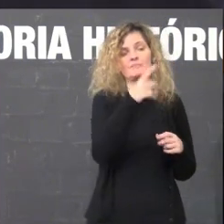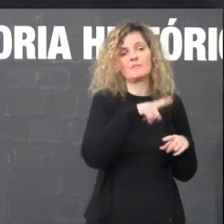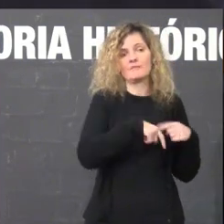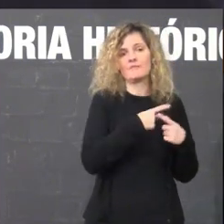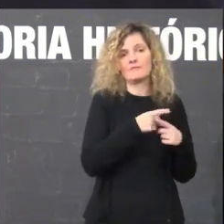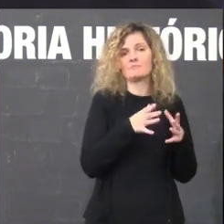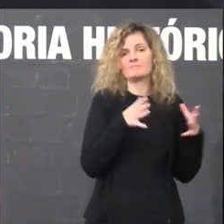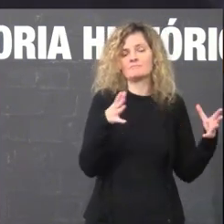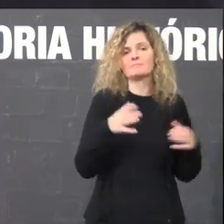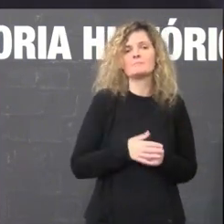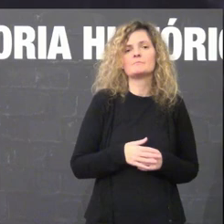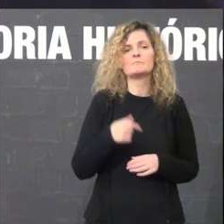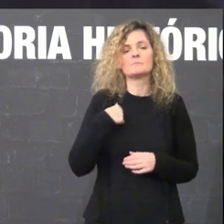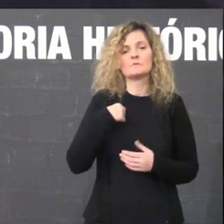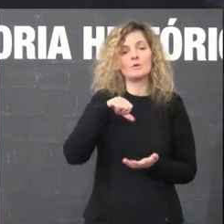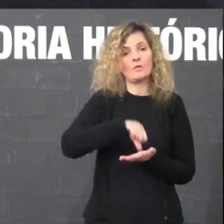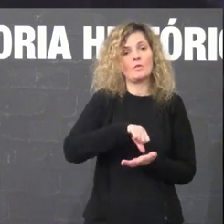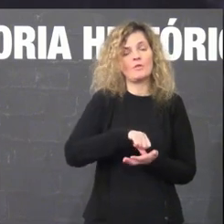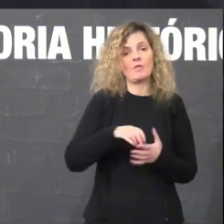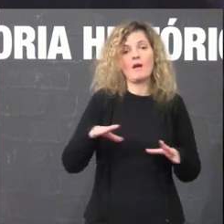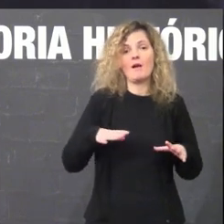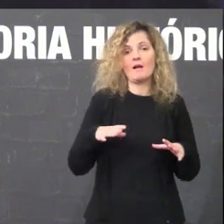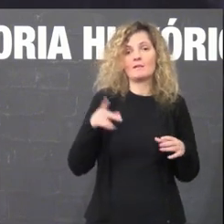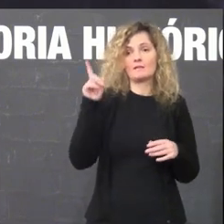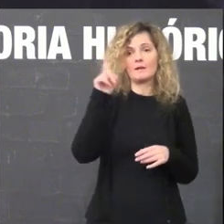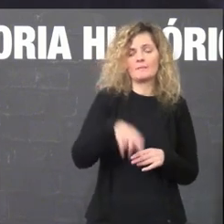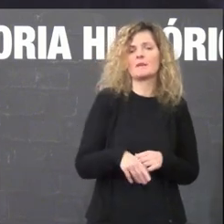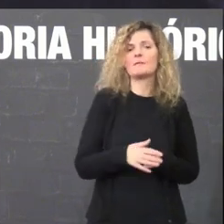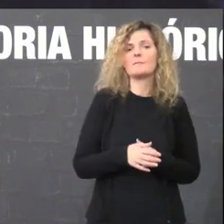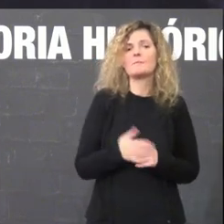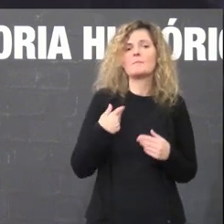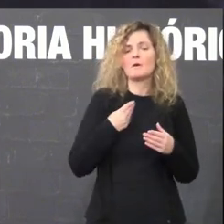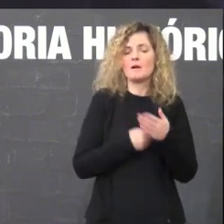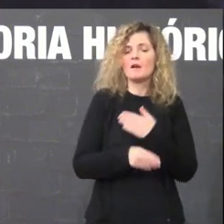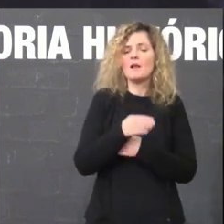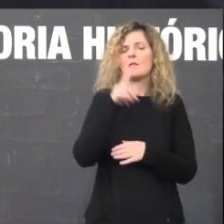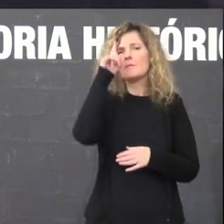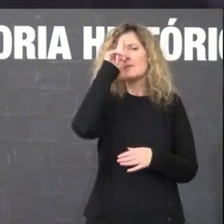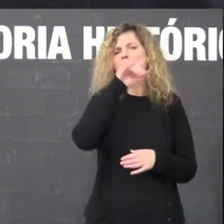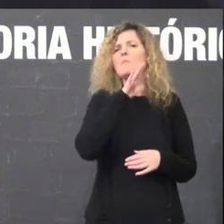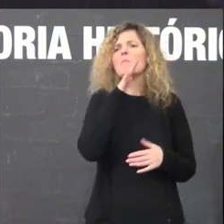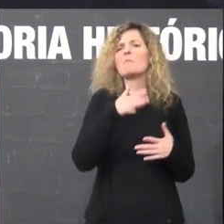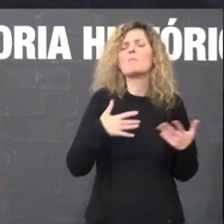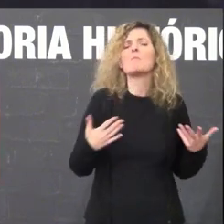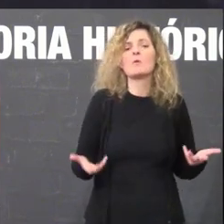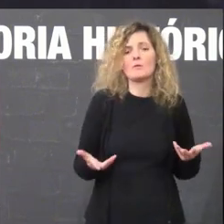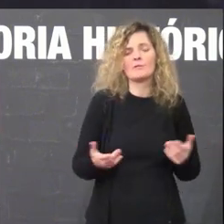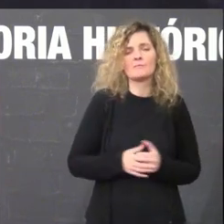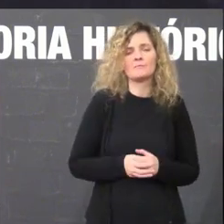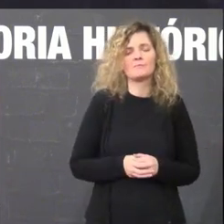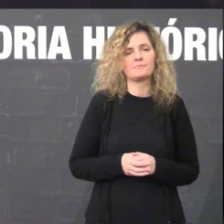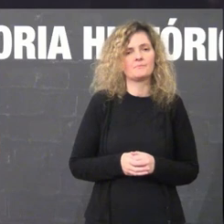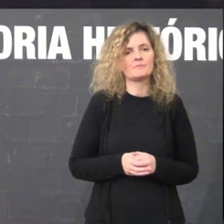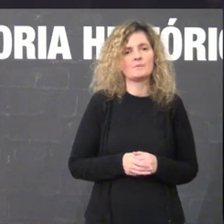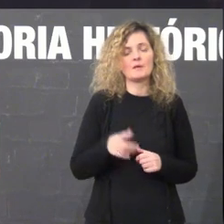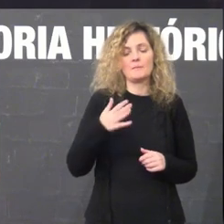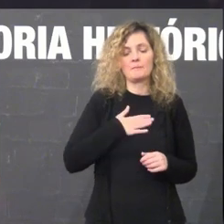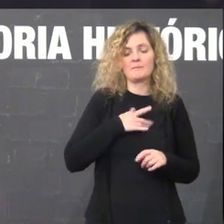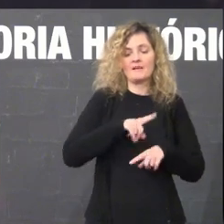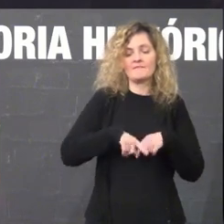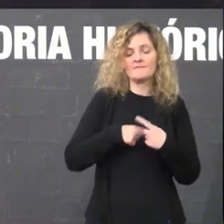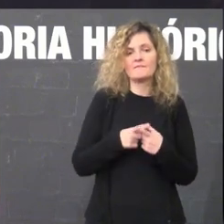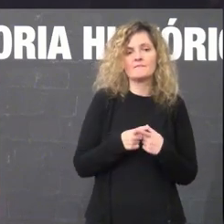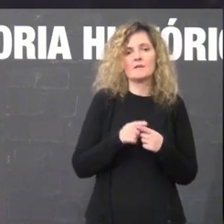familia Yo soy ciudadano argentino también Pero nací en Madrid Por qué nací en Madrid porque mi familia